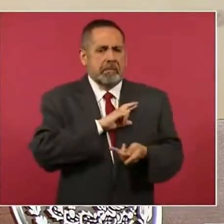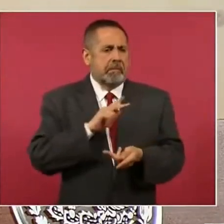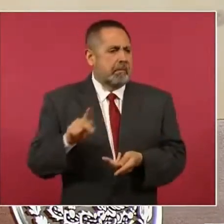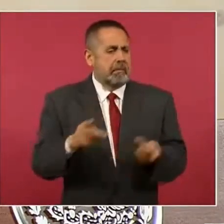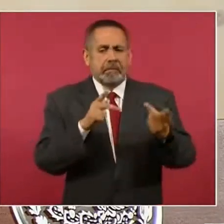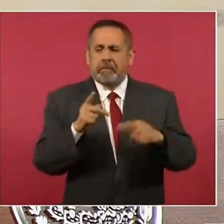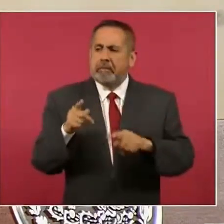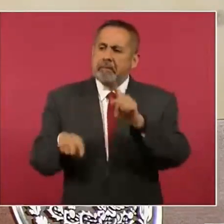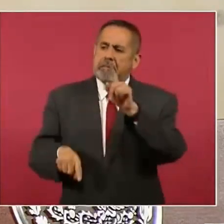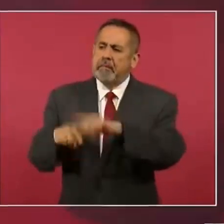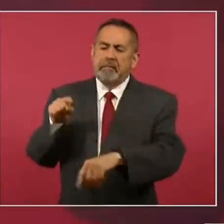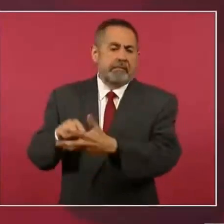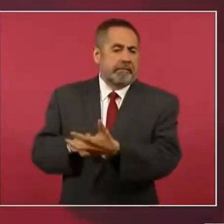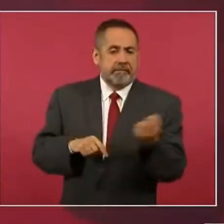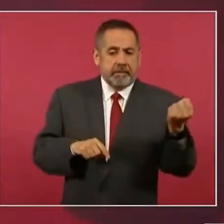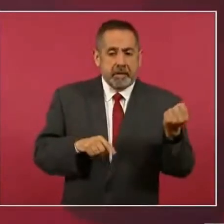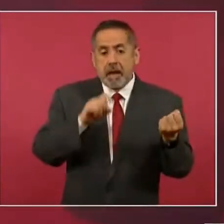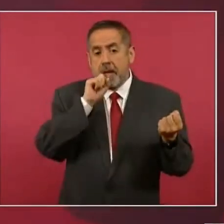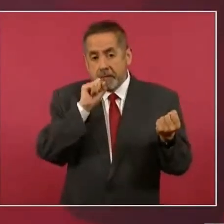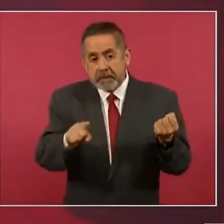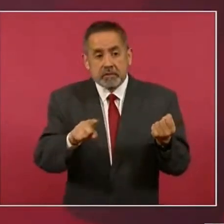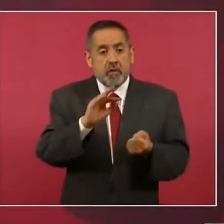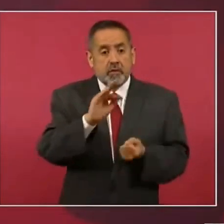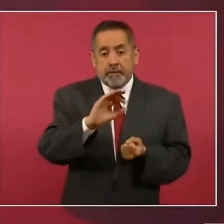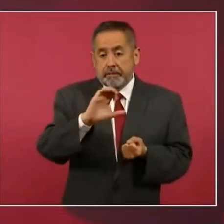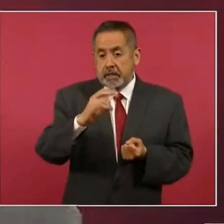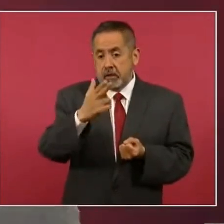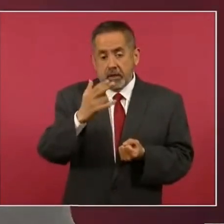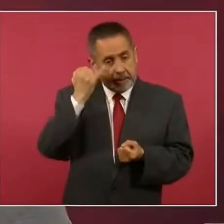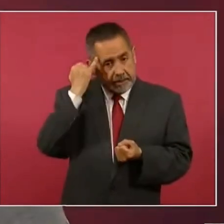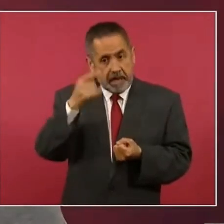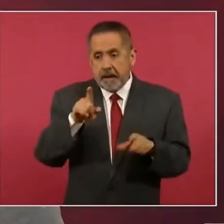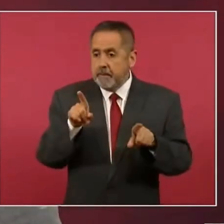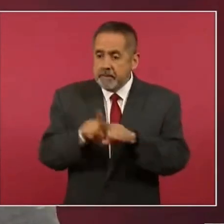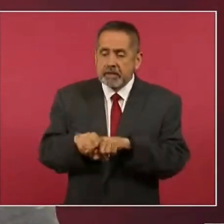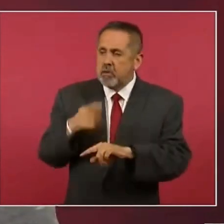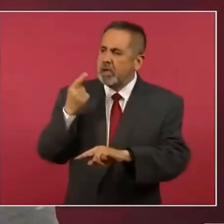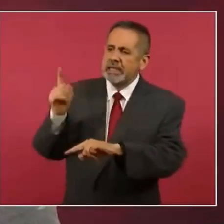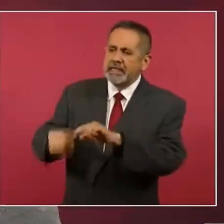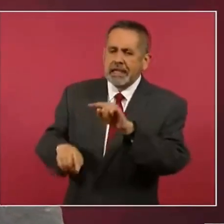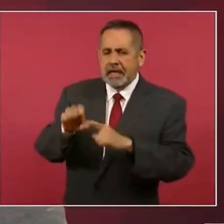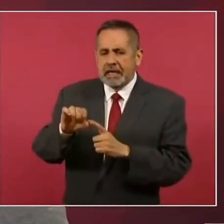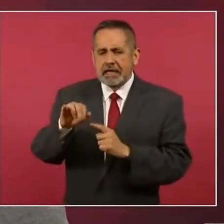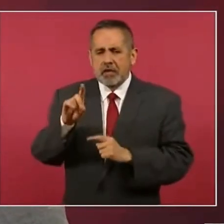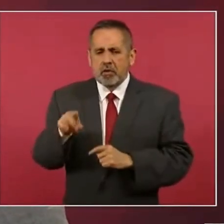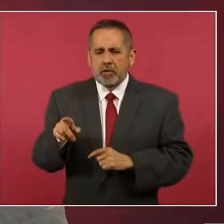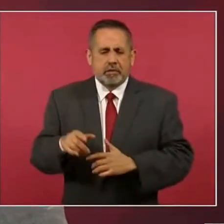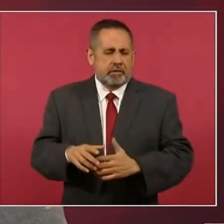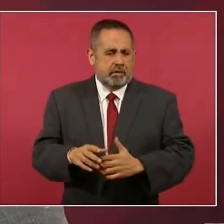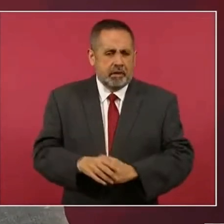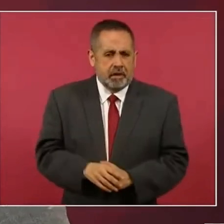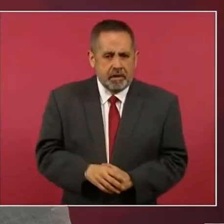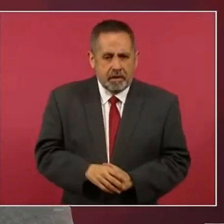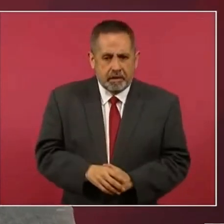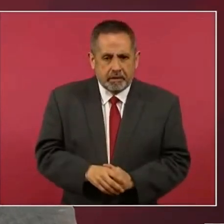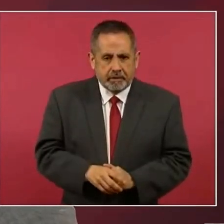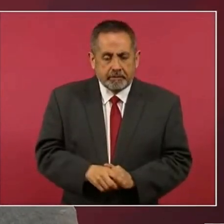es el mismo pensamiento, Calderón lo que quería era acabar con el ejido. Y fíjense unas cosas